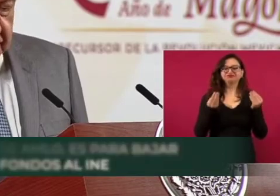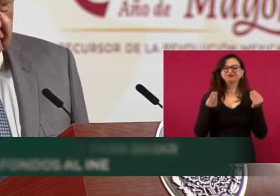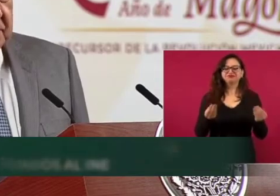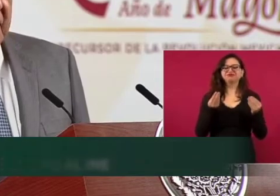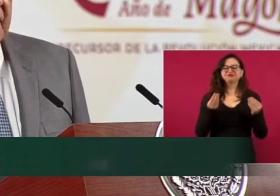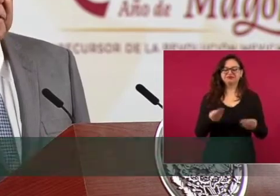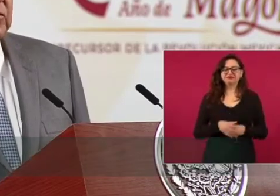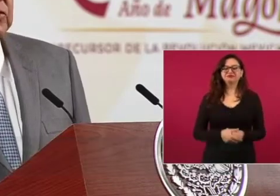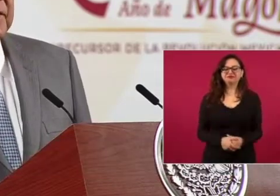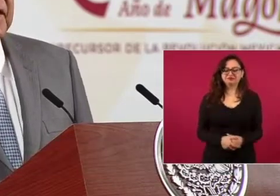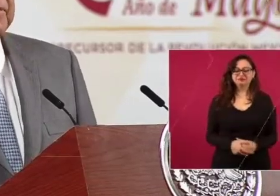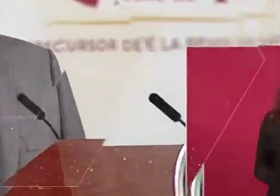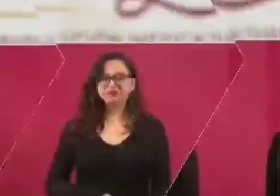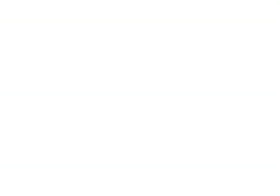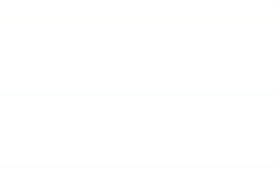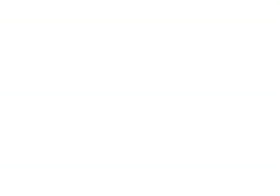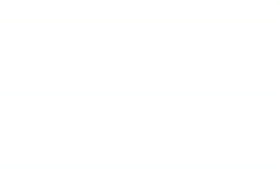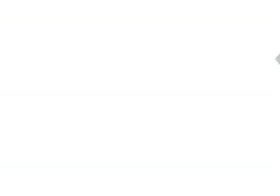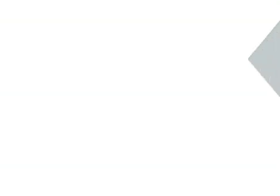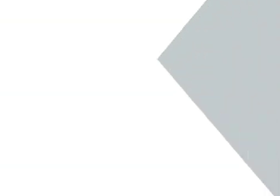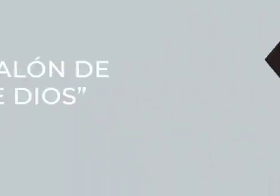la compra de votos.